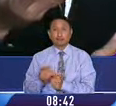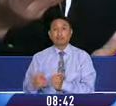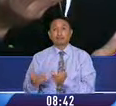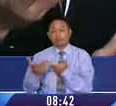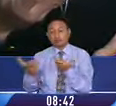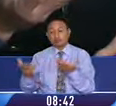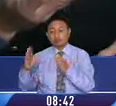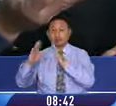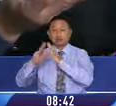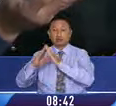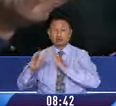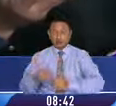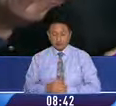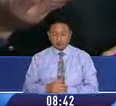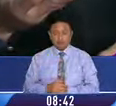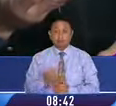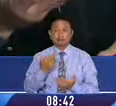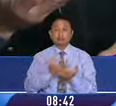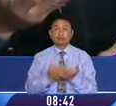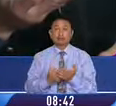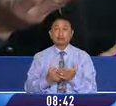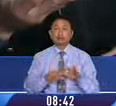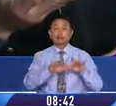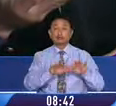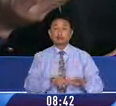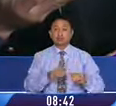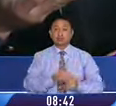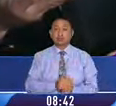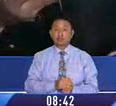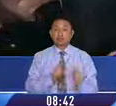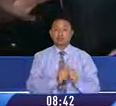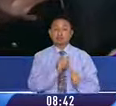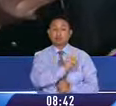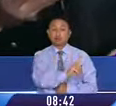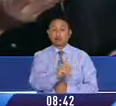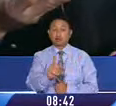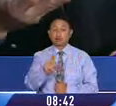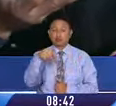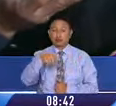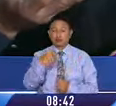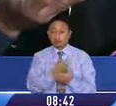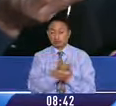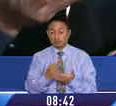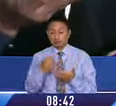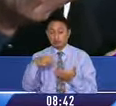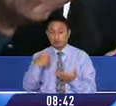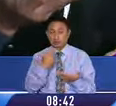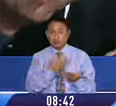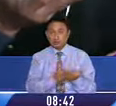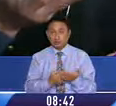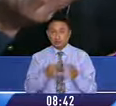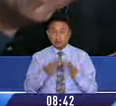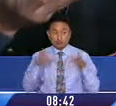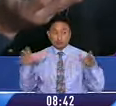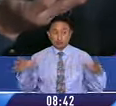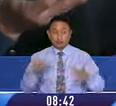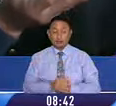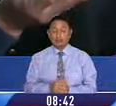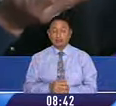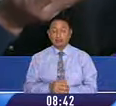infraestructura para vivienda fiscal. Reunión con los secretarios, la voy a tener con cada uno de ellos estos días, voy a tener una reunión ampliada, seguramente